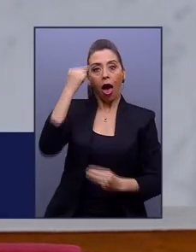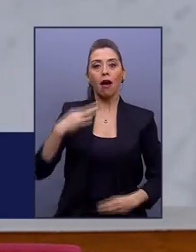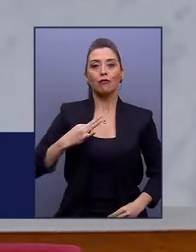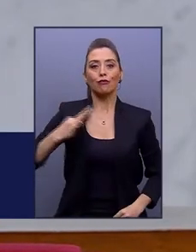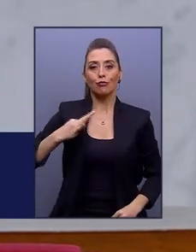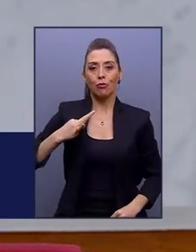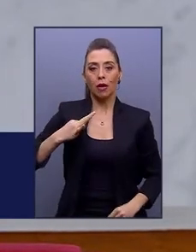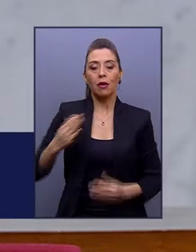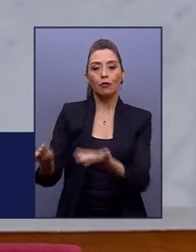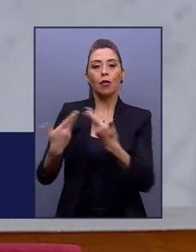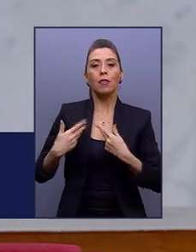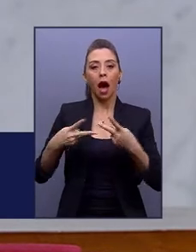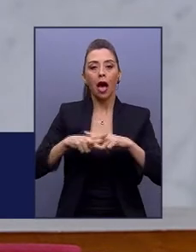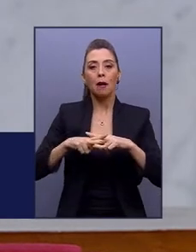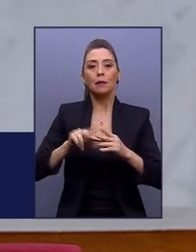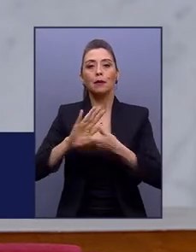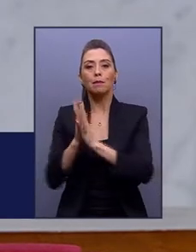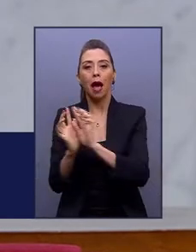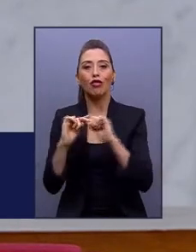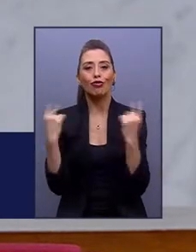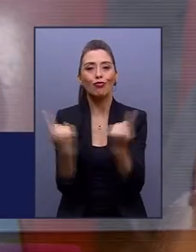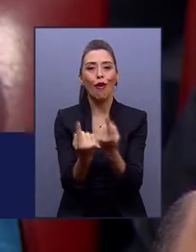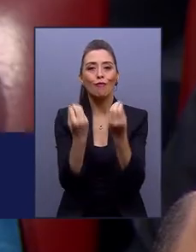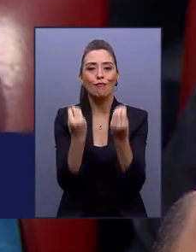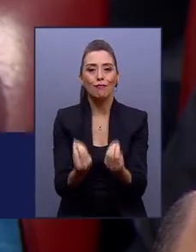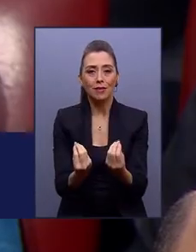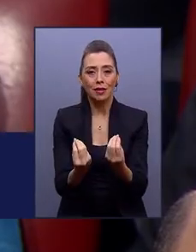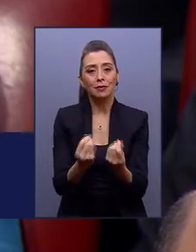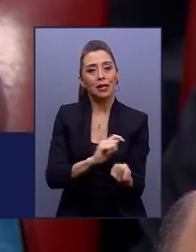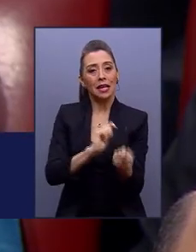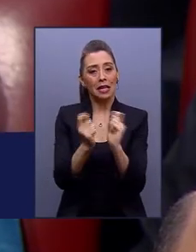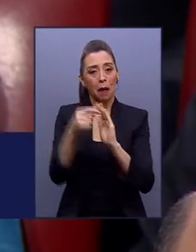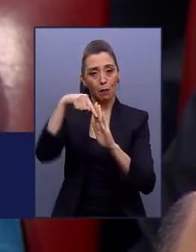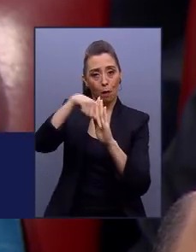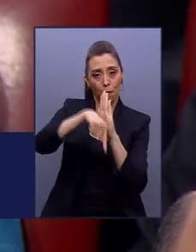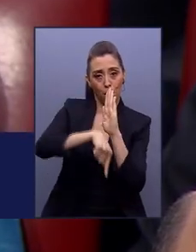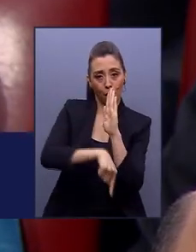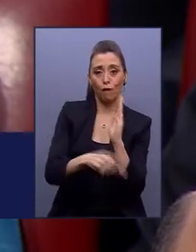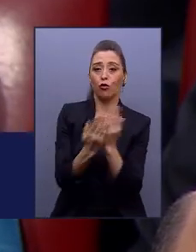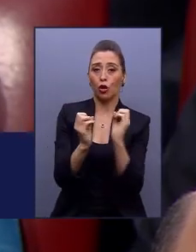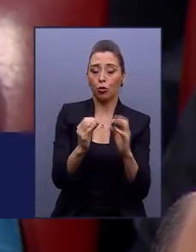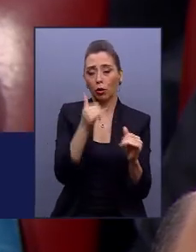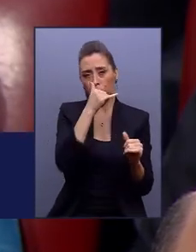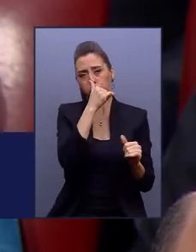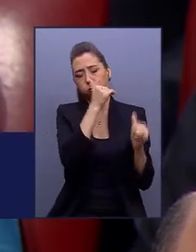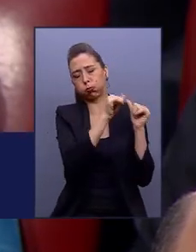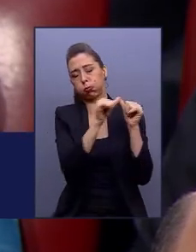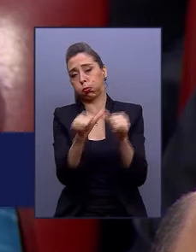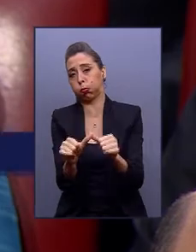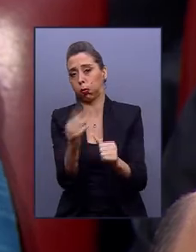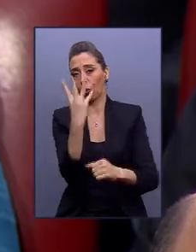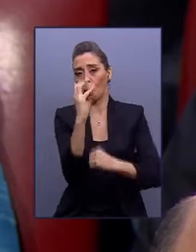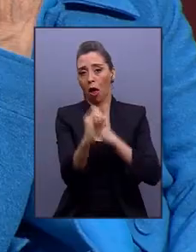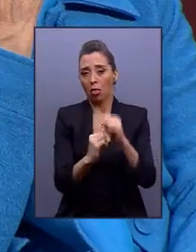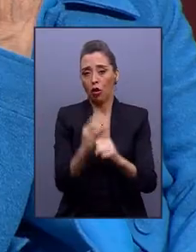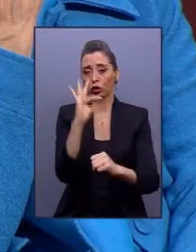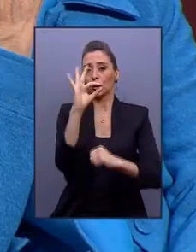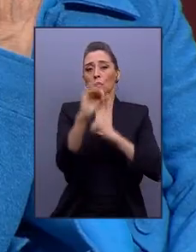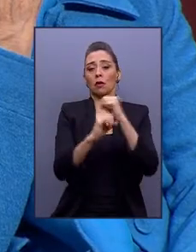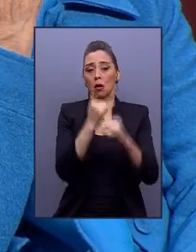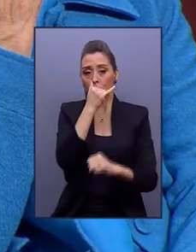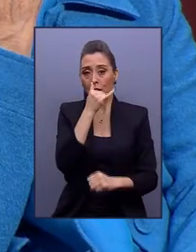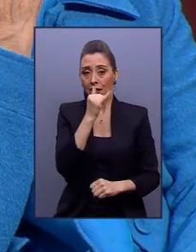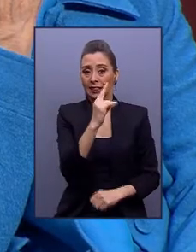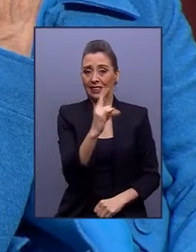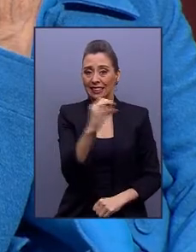forjamos herramientas para el bienestar de todos. Los cambios profundos en educación se hacen cada 40 o 50 años. Hace casi un